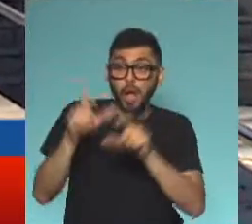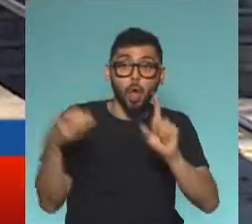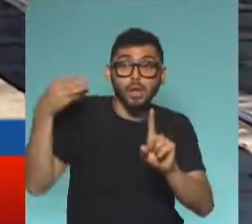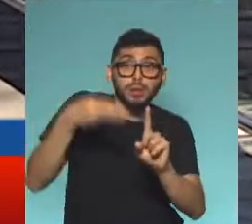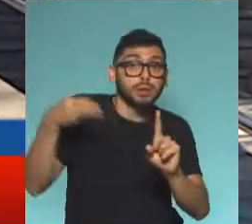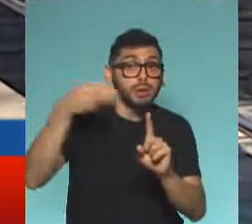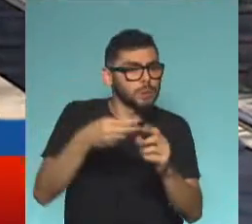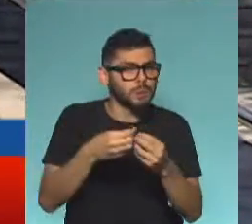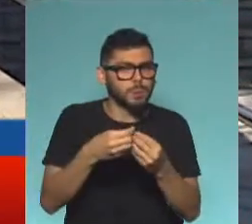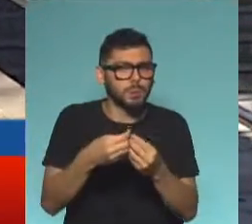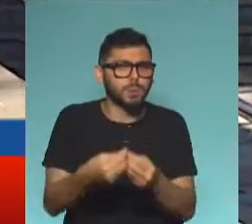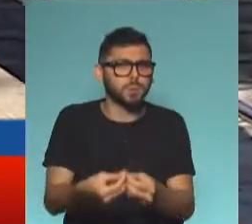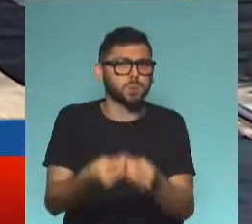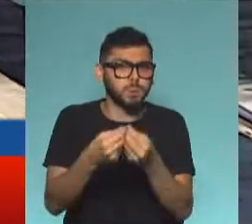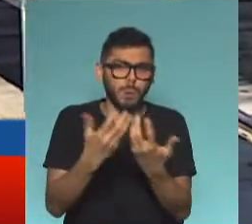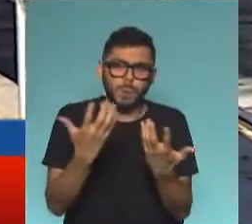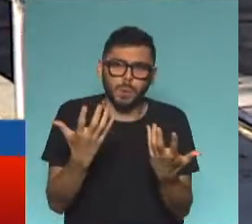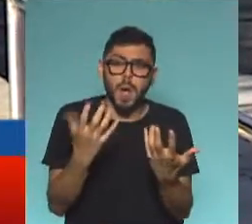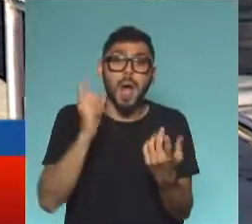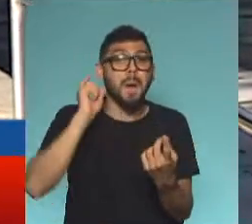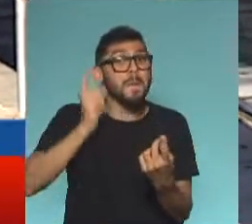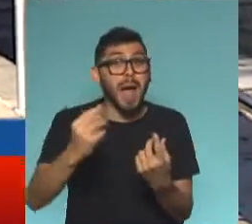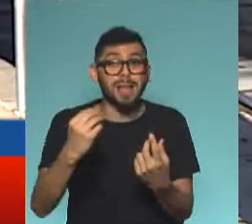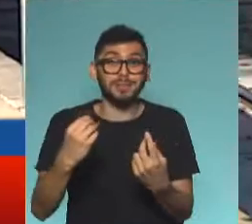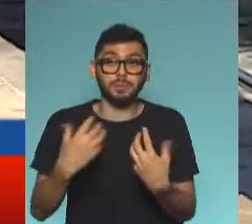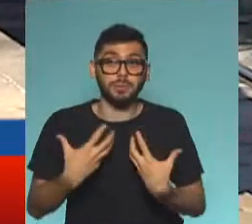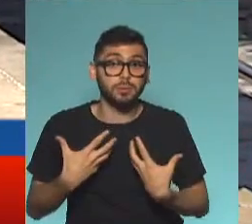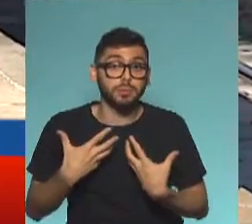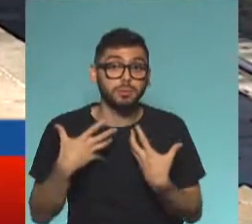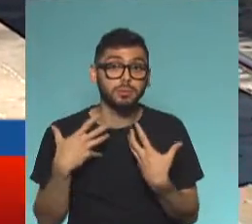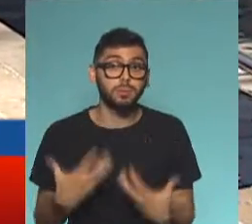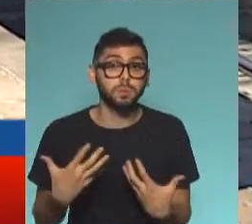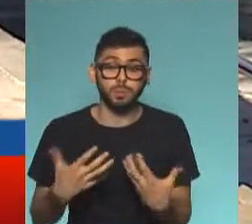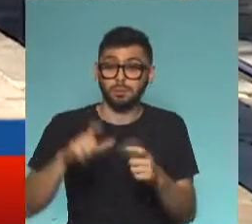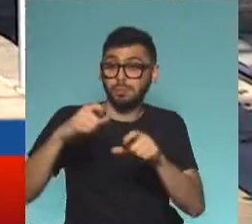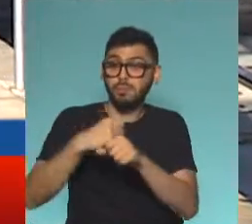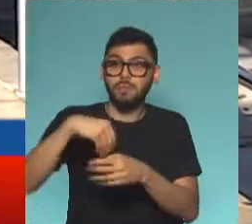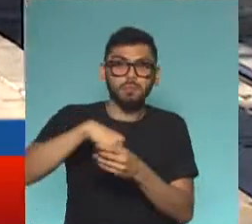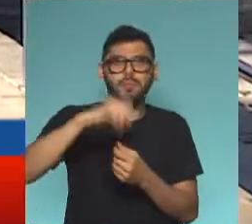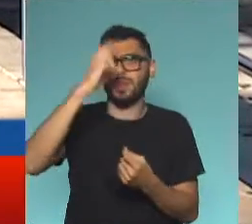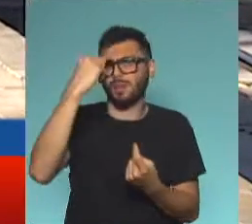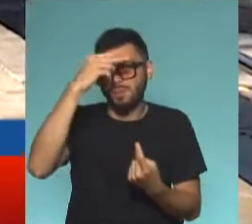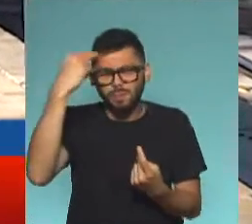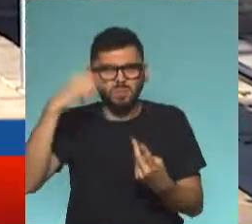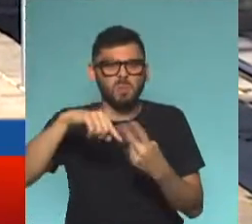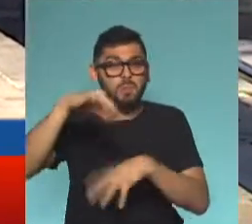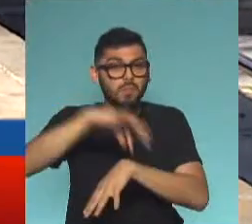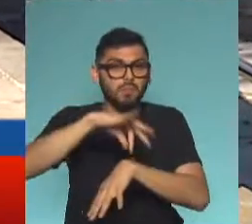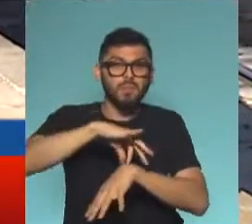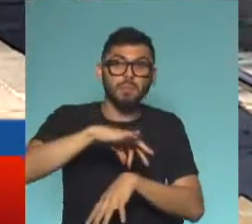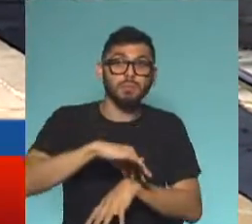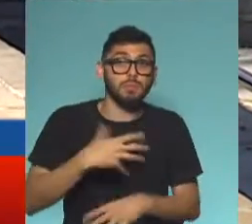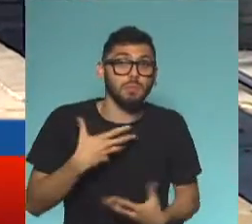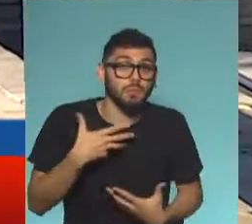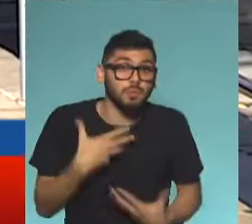que tiene este hospital y además por el cansancio de todo el personal, los enfermeros y los médicos que